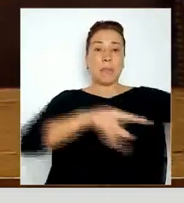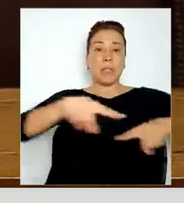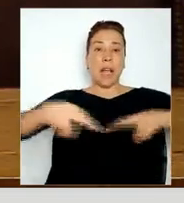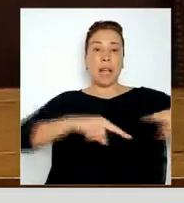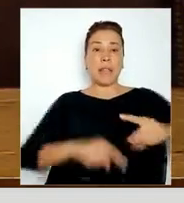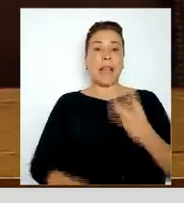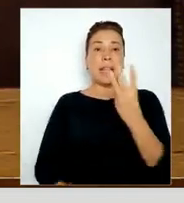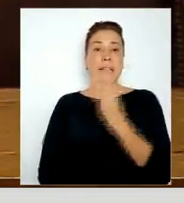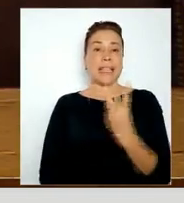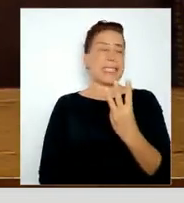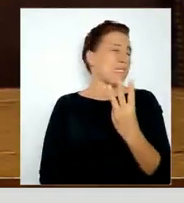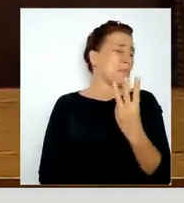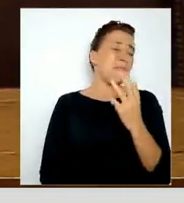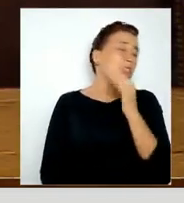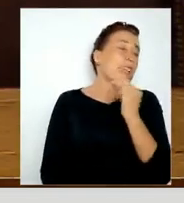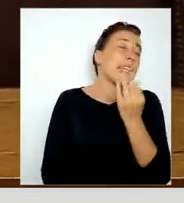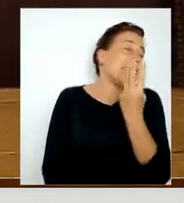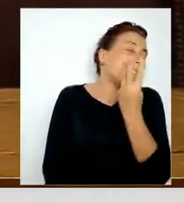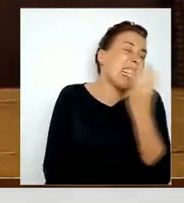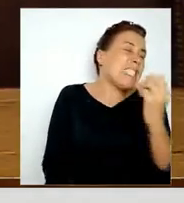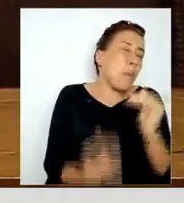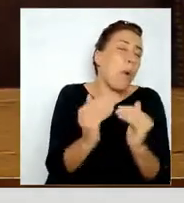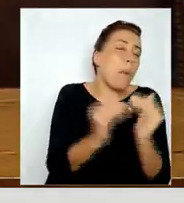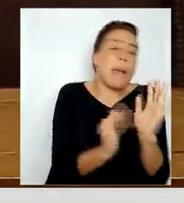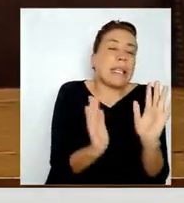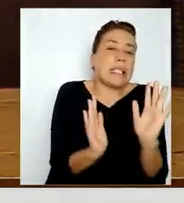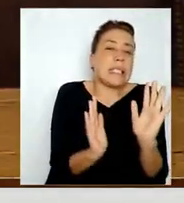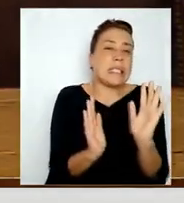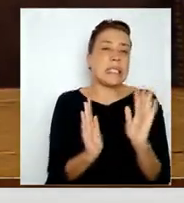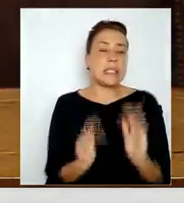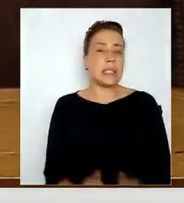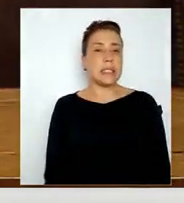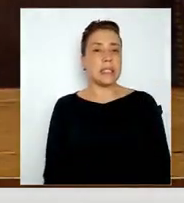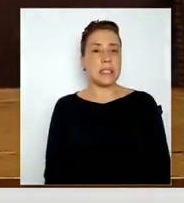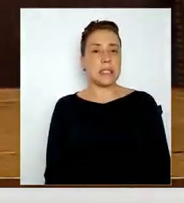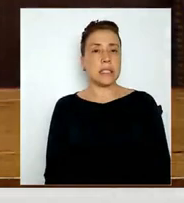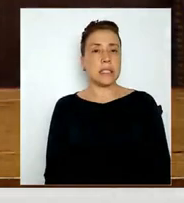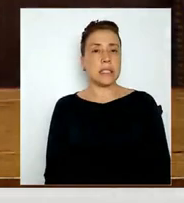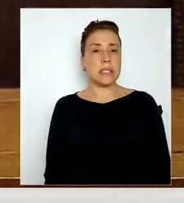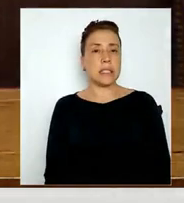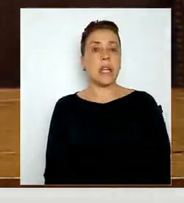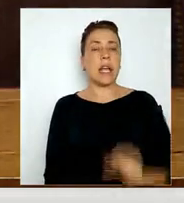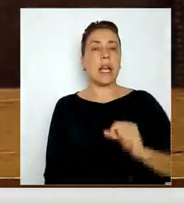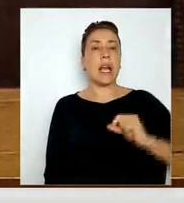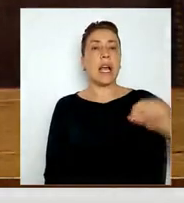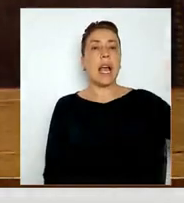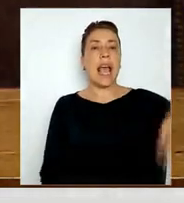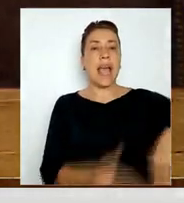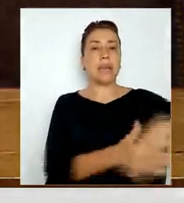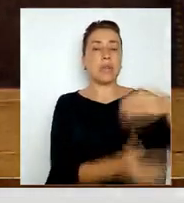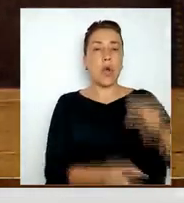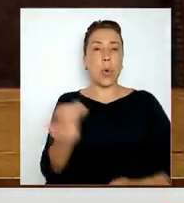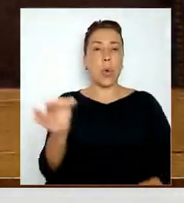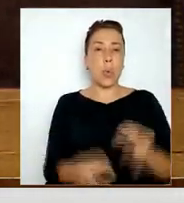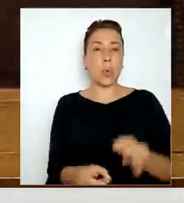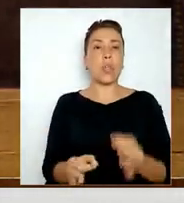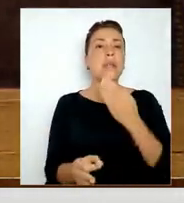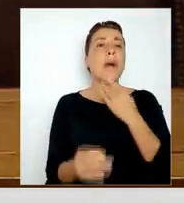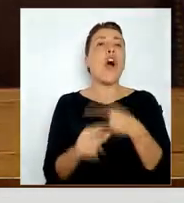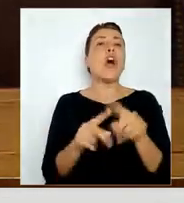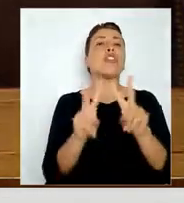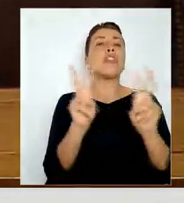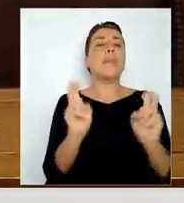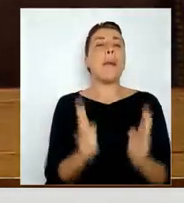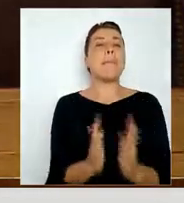no tengo el número Exacto ahora a la vista de expulsiones judiciales y respecto al perdonazo que vendría con